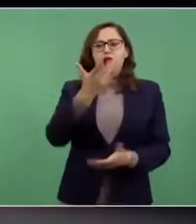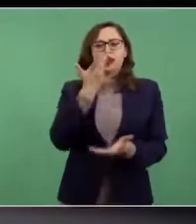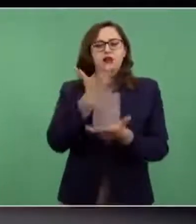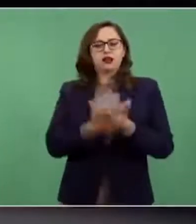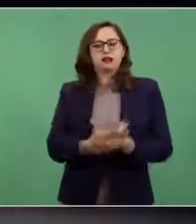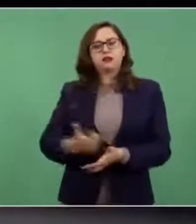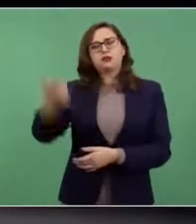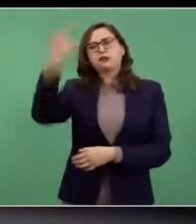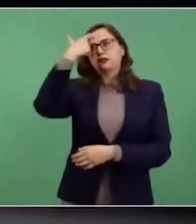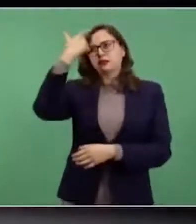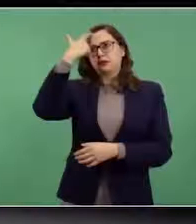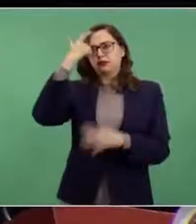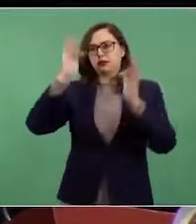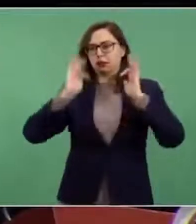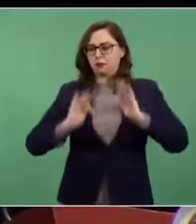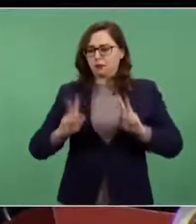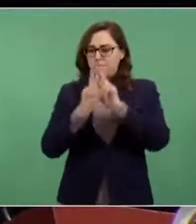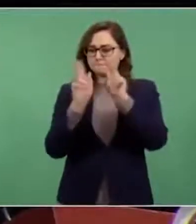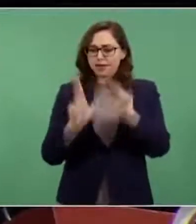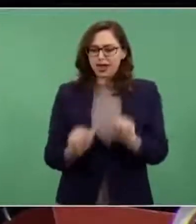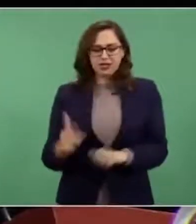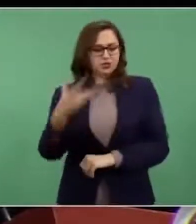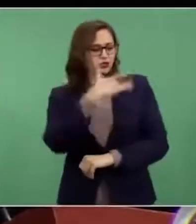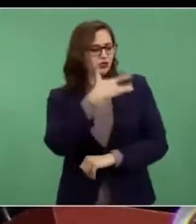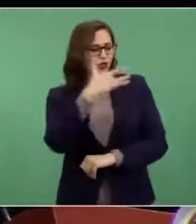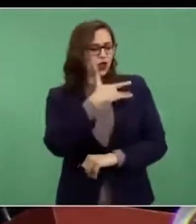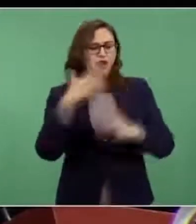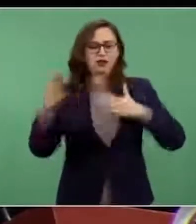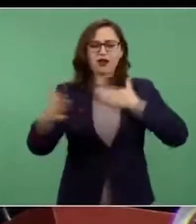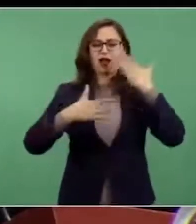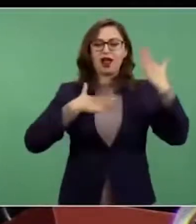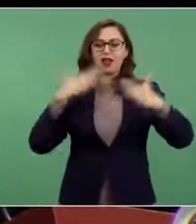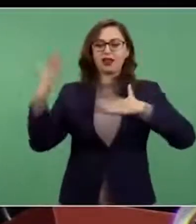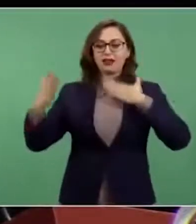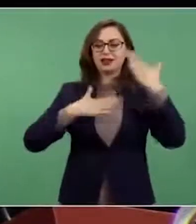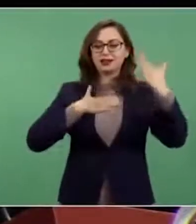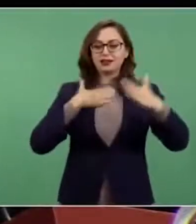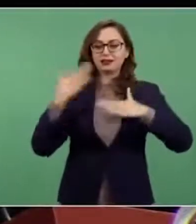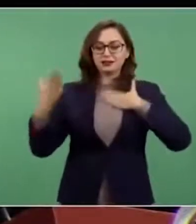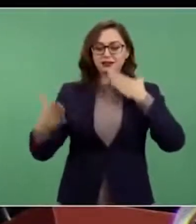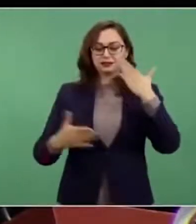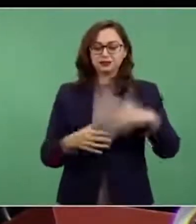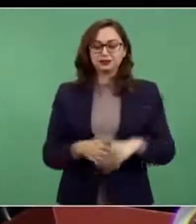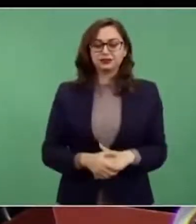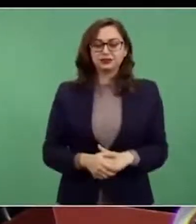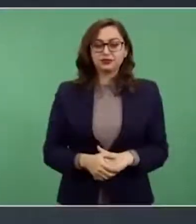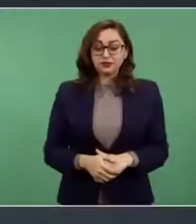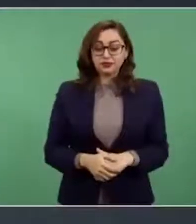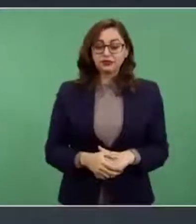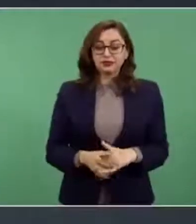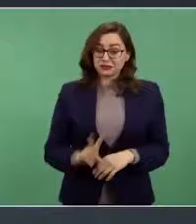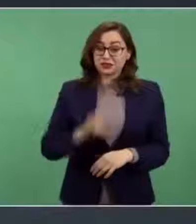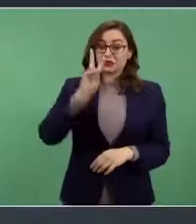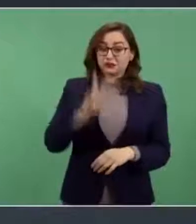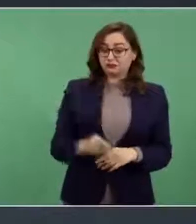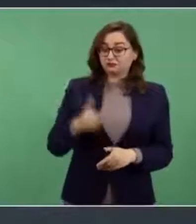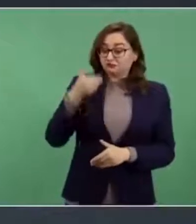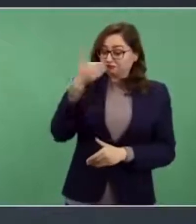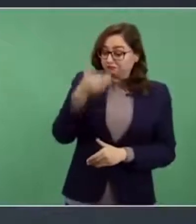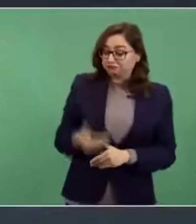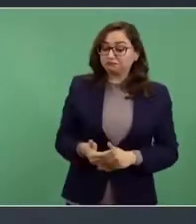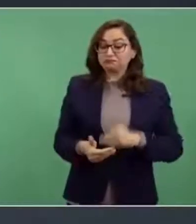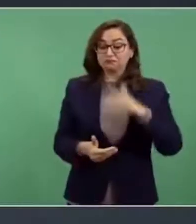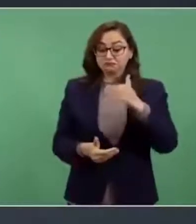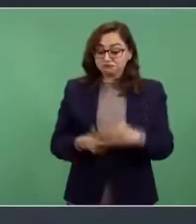el corazón. Pero este fraterno proceder implica